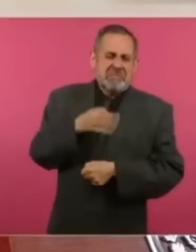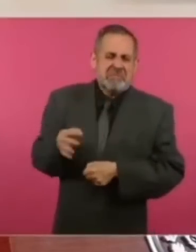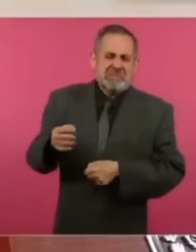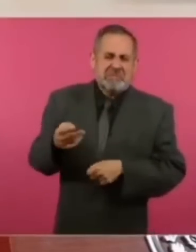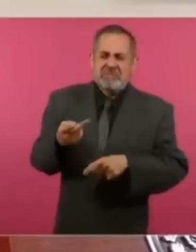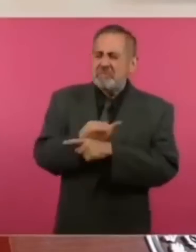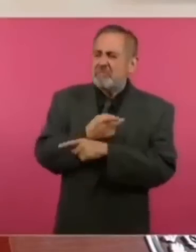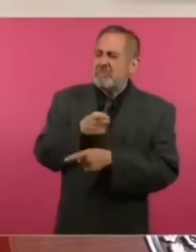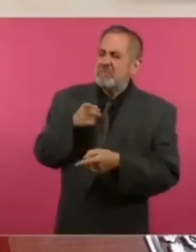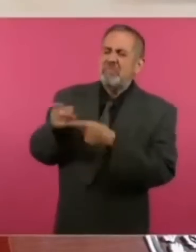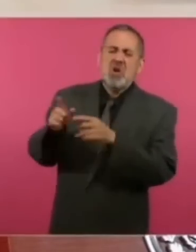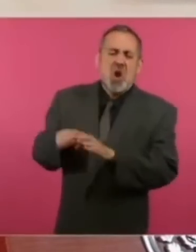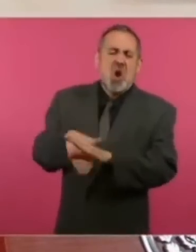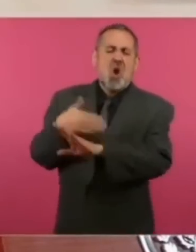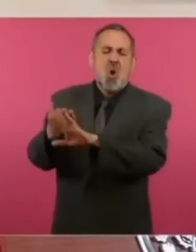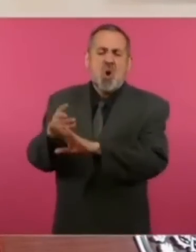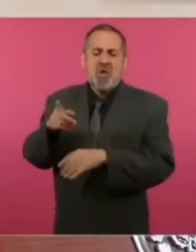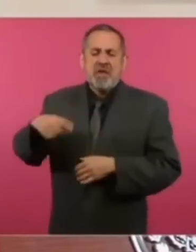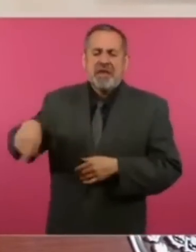a los indígenas.